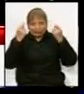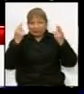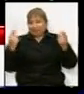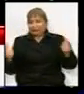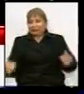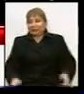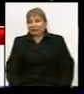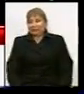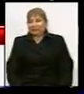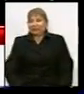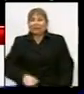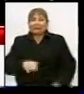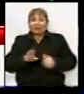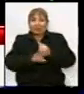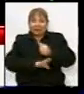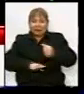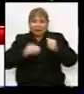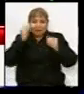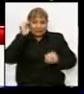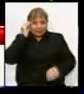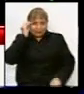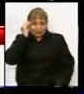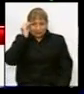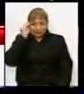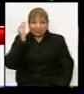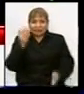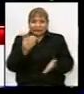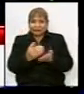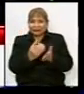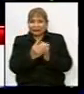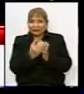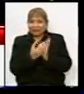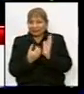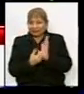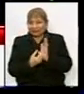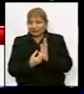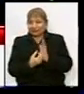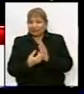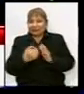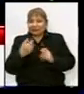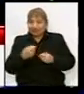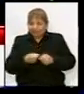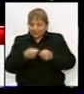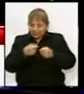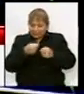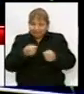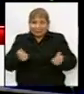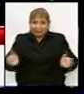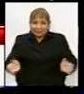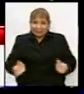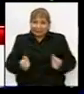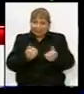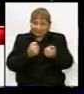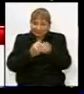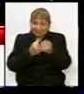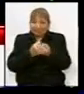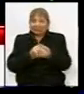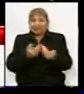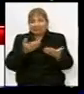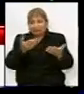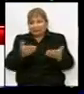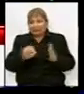y obviamente bajo la reflexión de la comisión de constitución si decidimos apoyar el proyecto